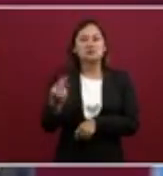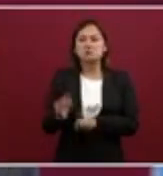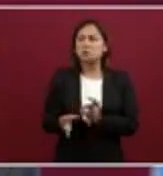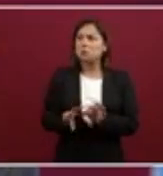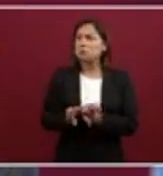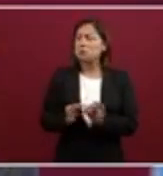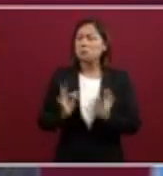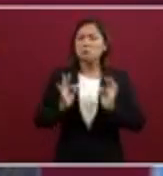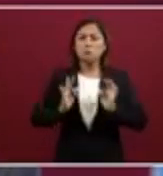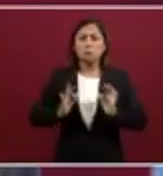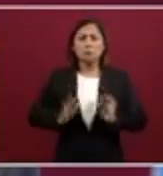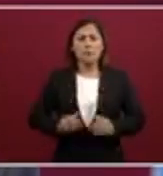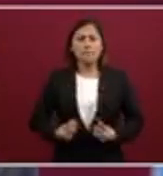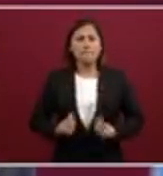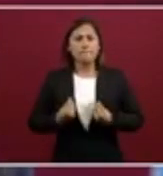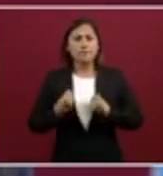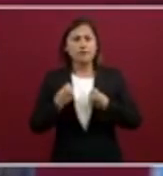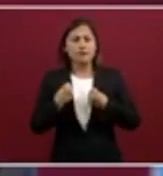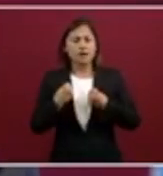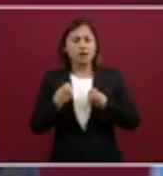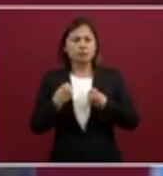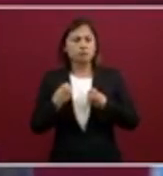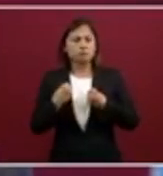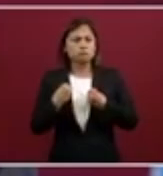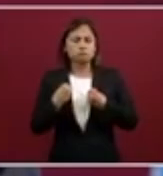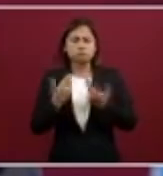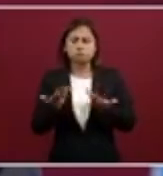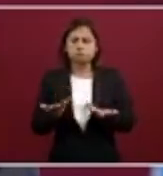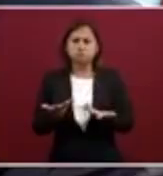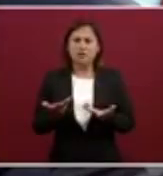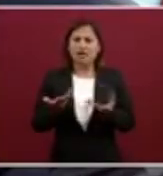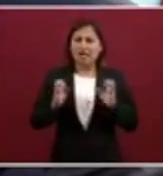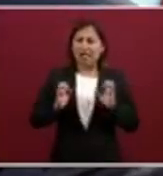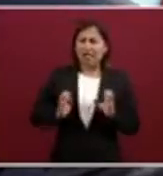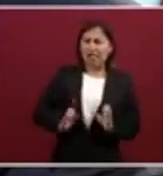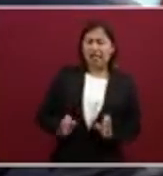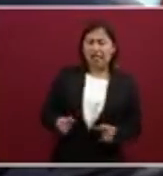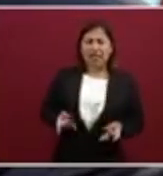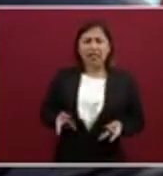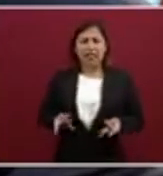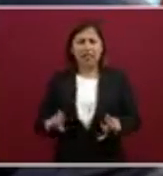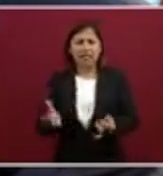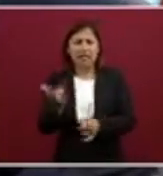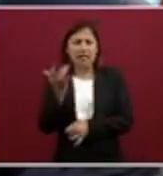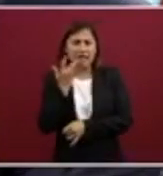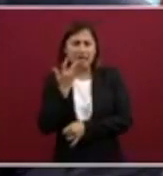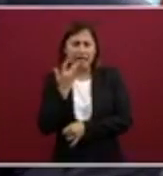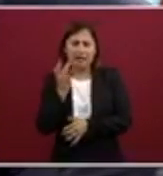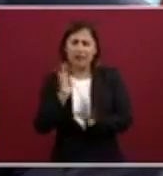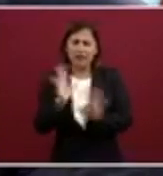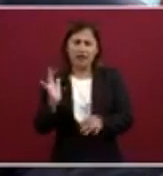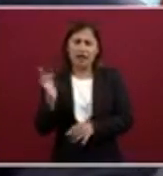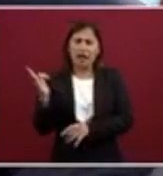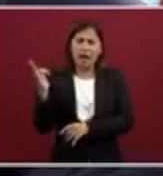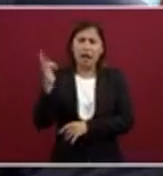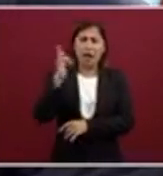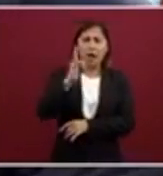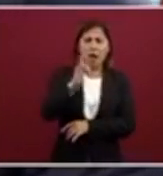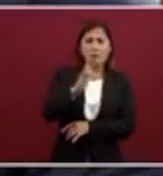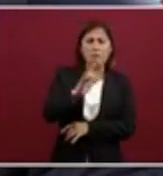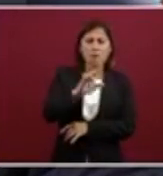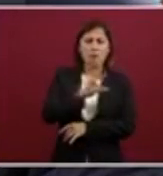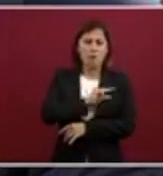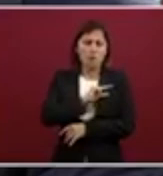Entonces, se terminan los lujos, los excesos, ya no se usan aviones privados,